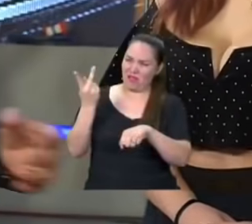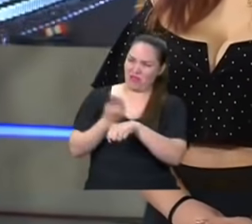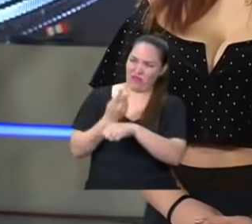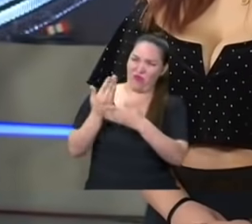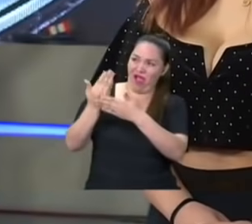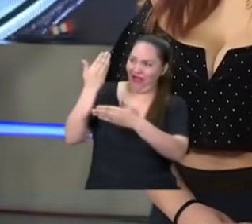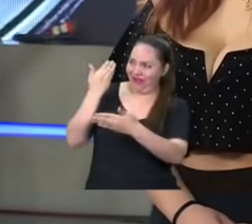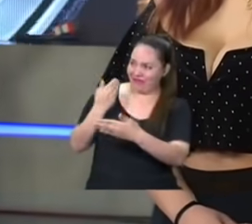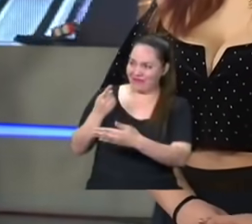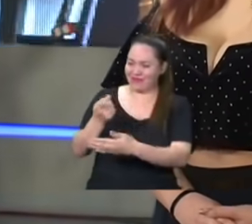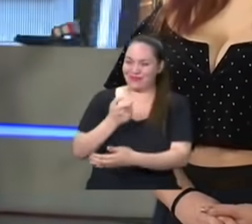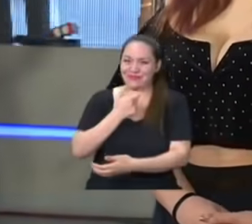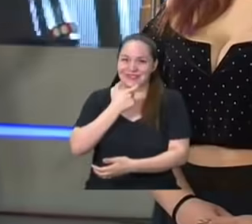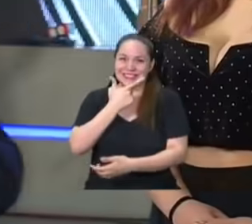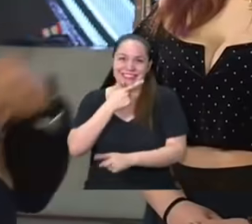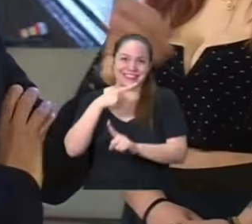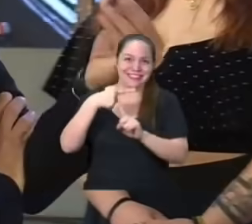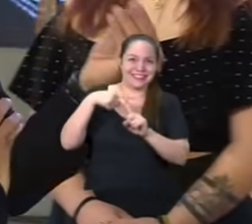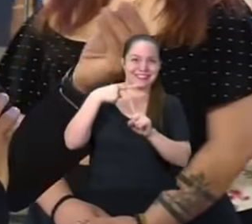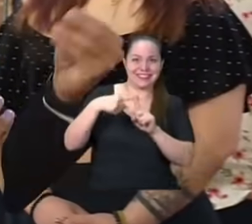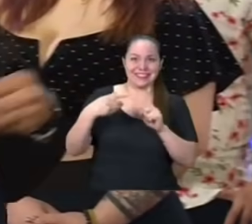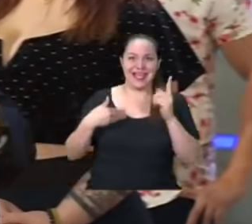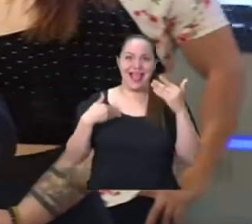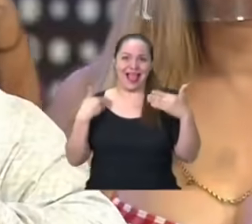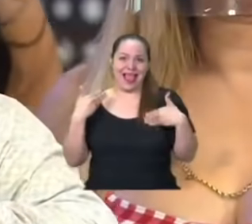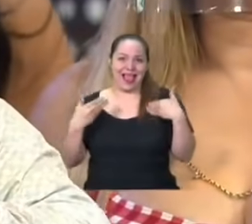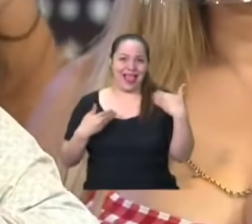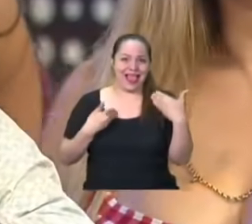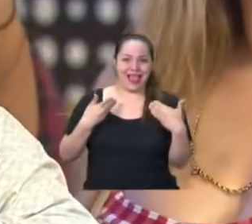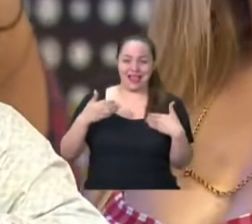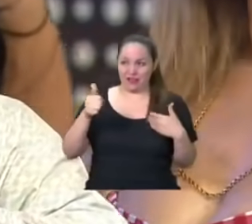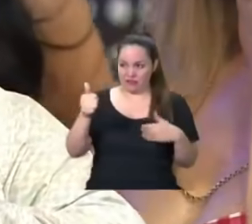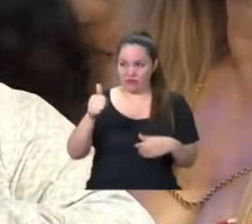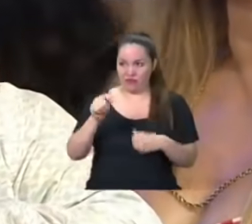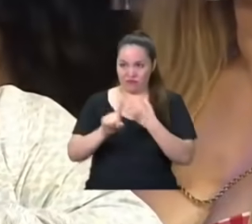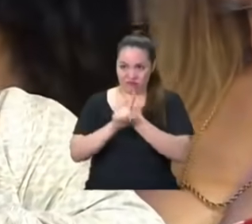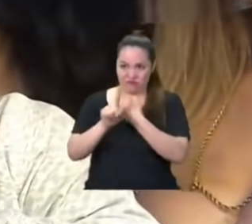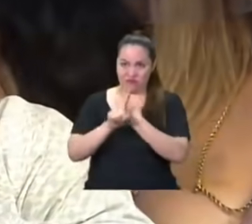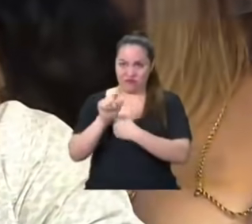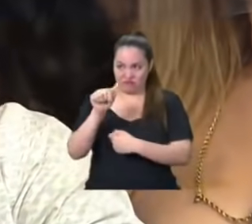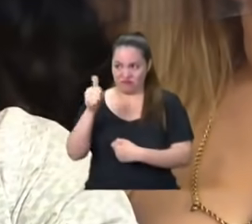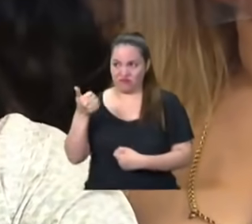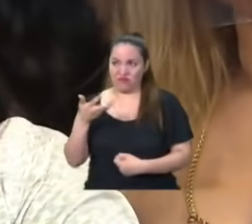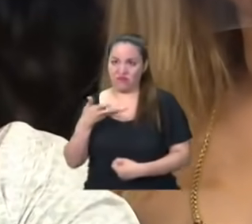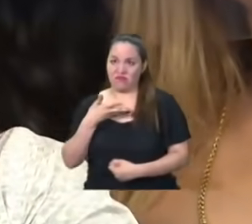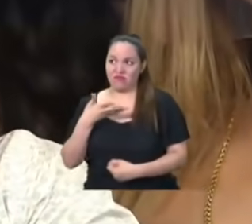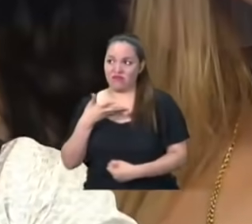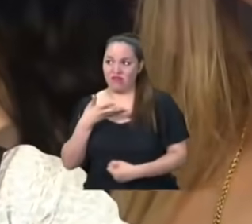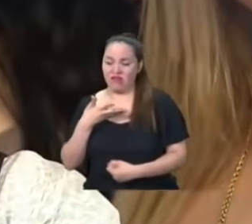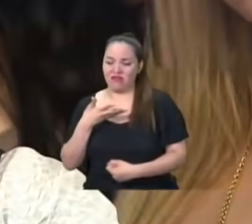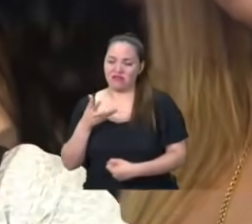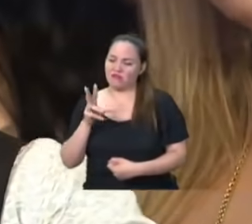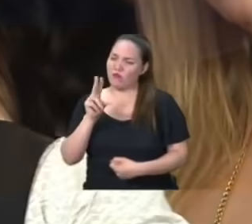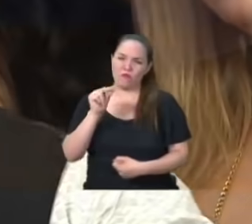Exactamente, señor. Es correcto, o sea, no es el Altonio de antes. ¿Qué otro problema tienes? Nada, hasta eso nada más.